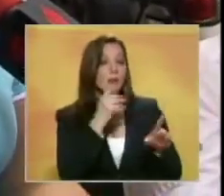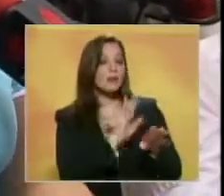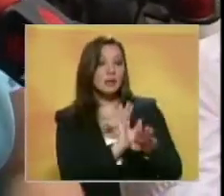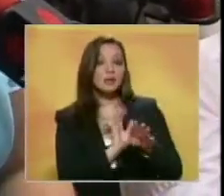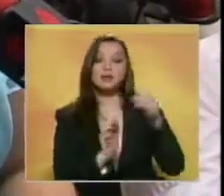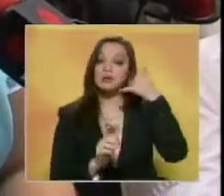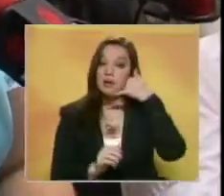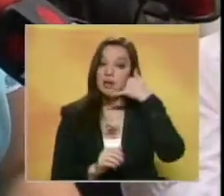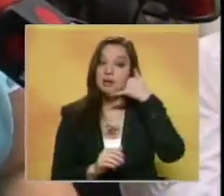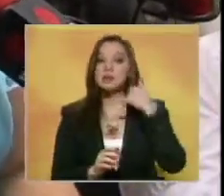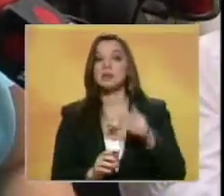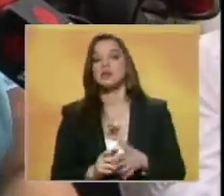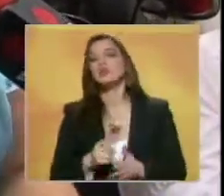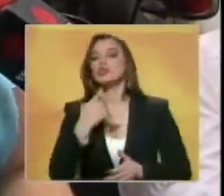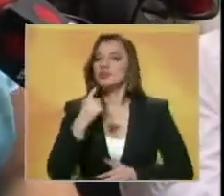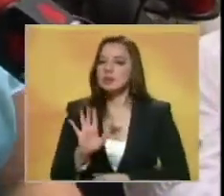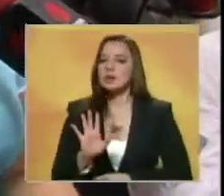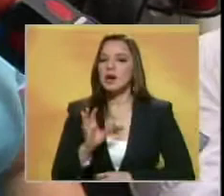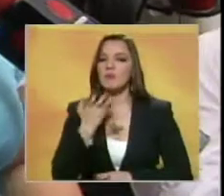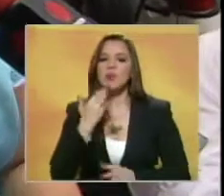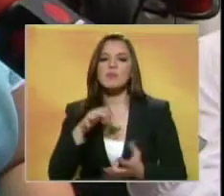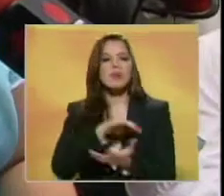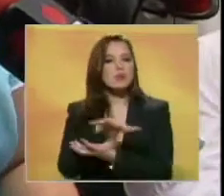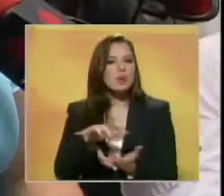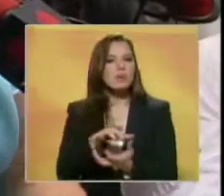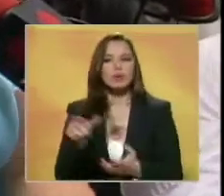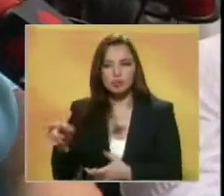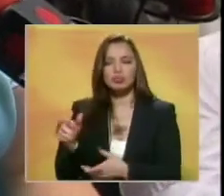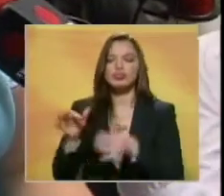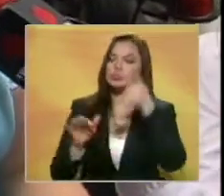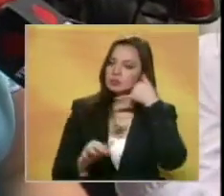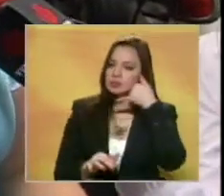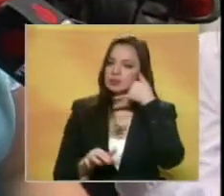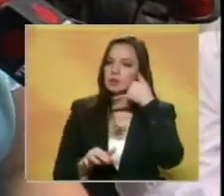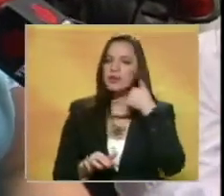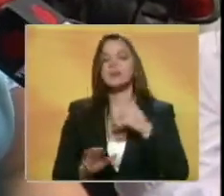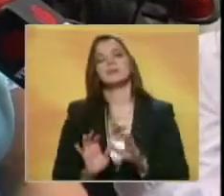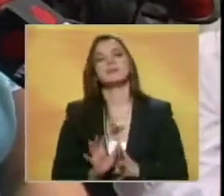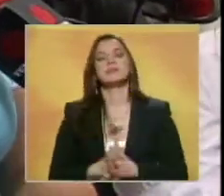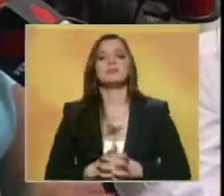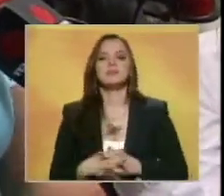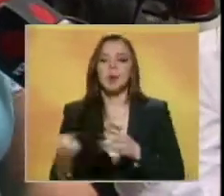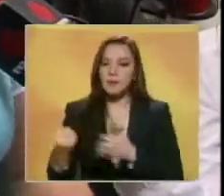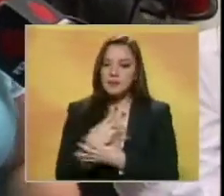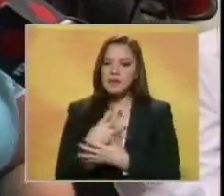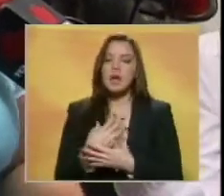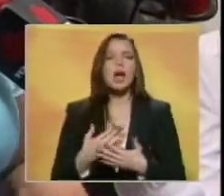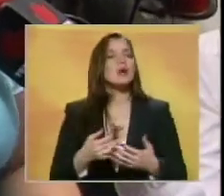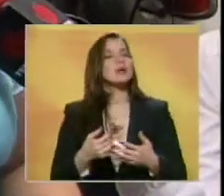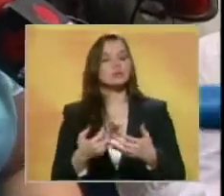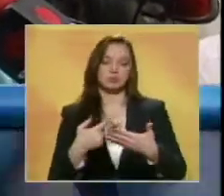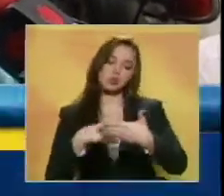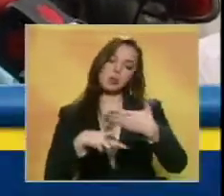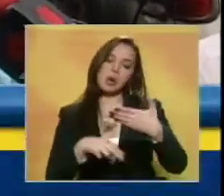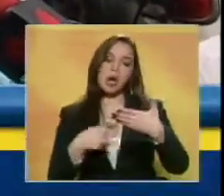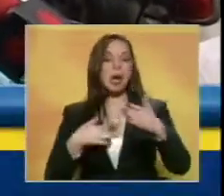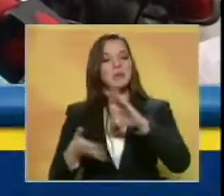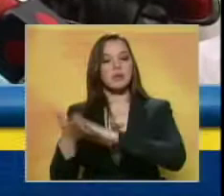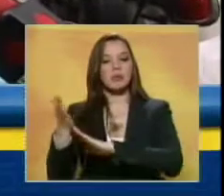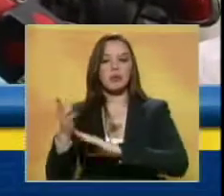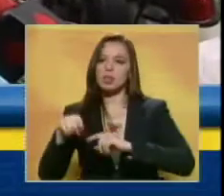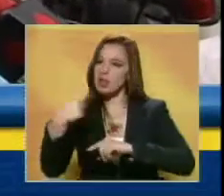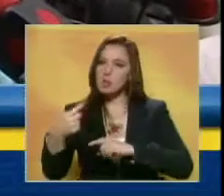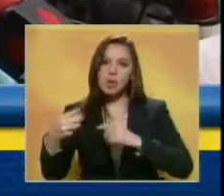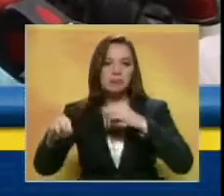yo porque yo decía, si cualquier cosa se hace en el negocio no me llamas. No, me pasó un mensaje, me dijo, vamos en camino, luego ya no me pasó más